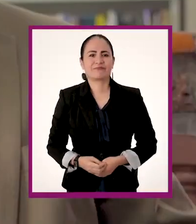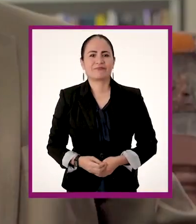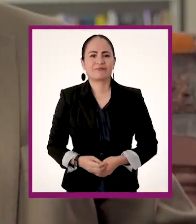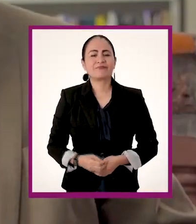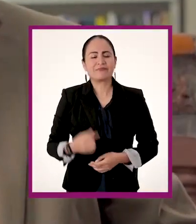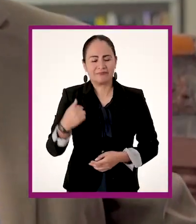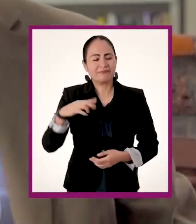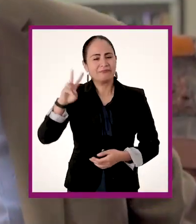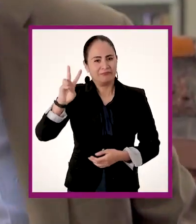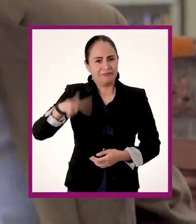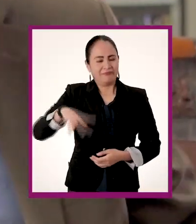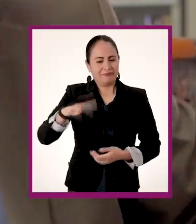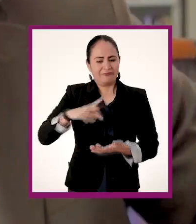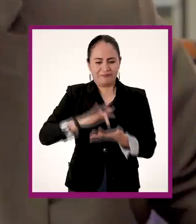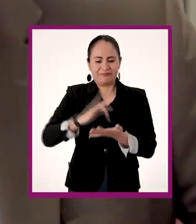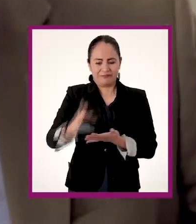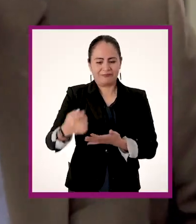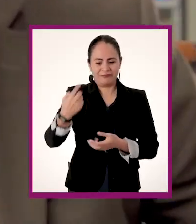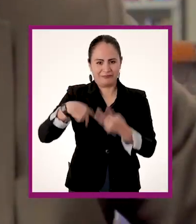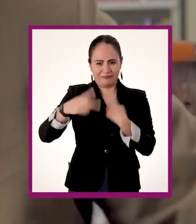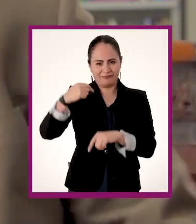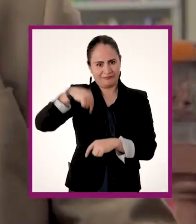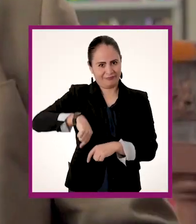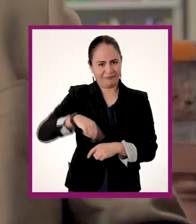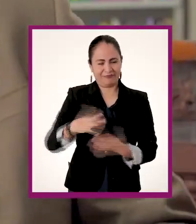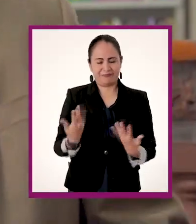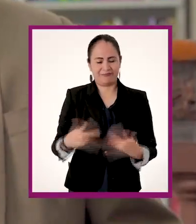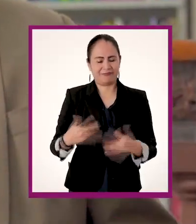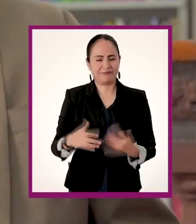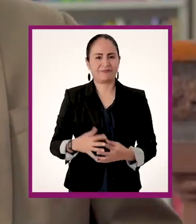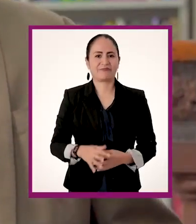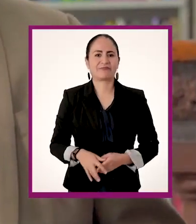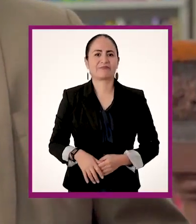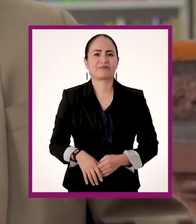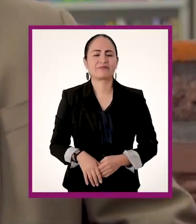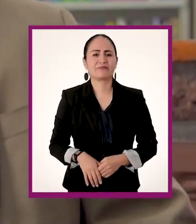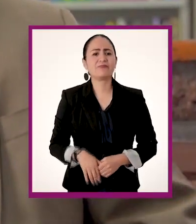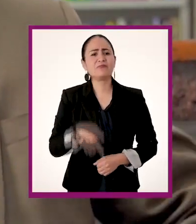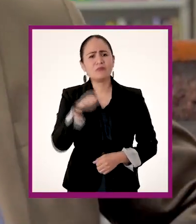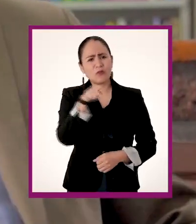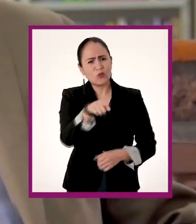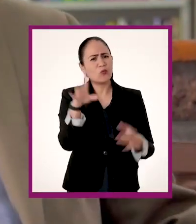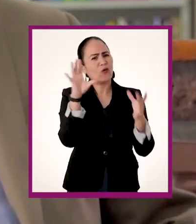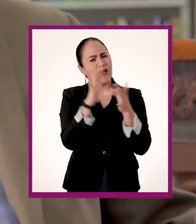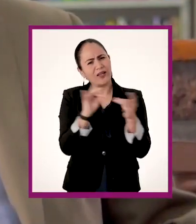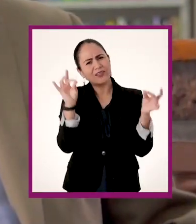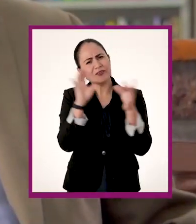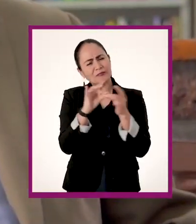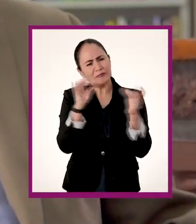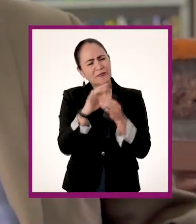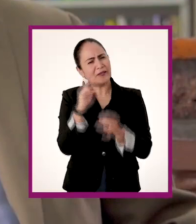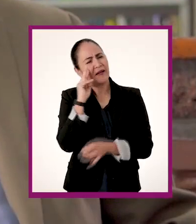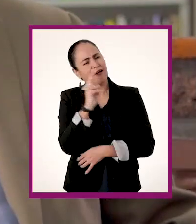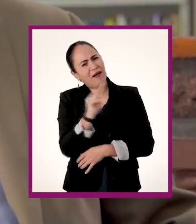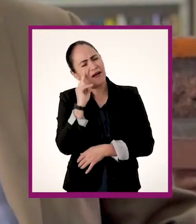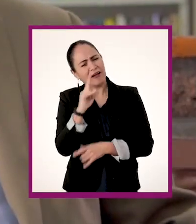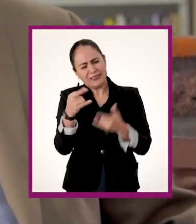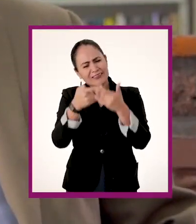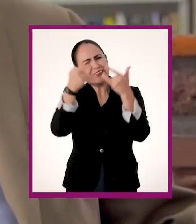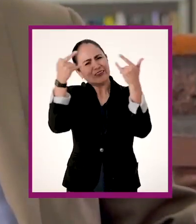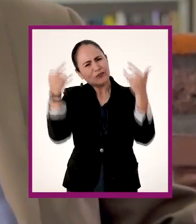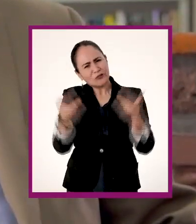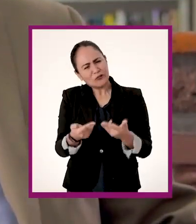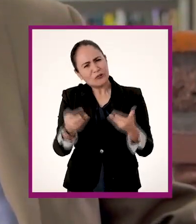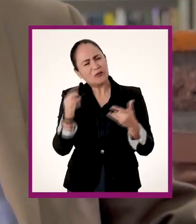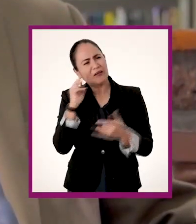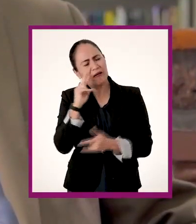conocemos. Muchas gracias, mi querido Josu. Agradezco la invitación para estar aquí. Y efectivamente,